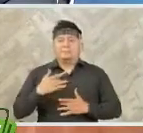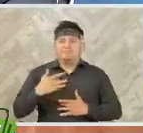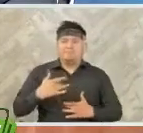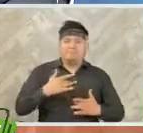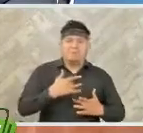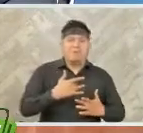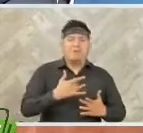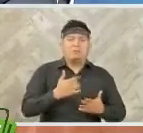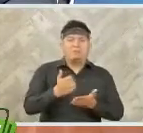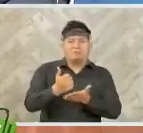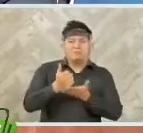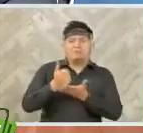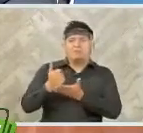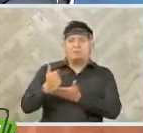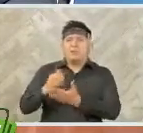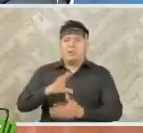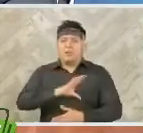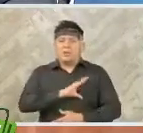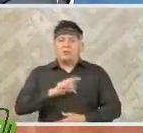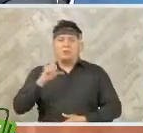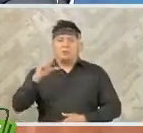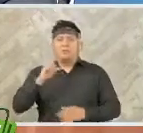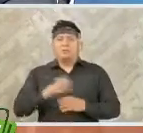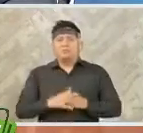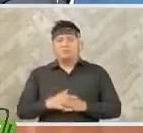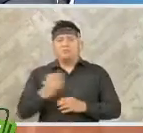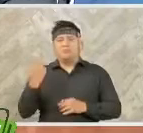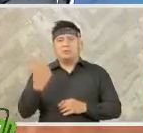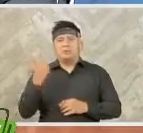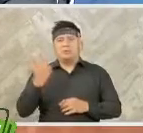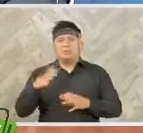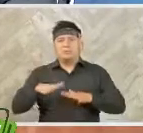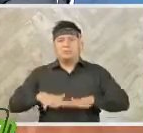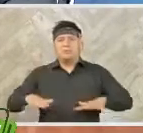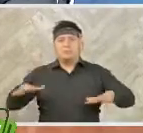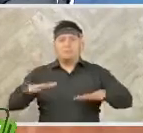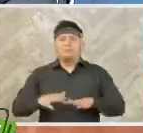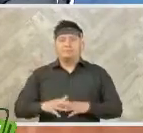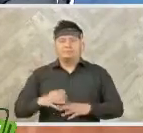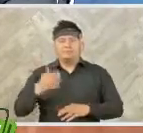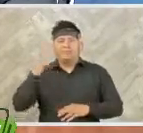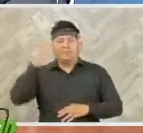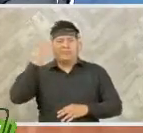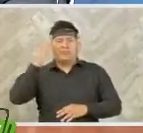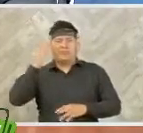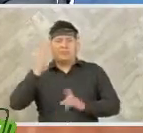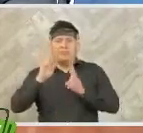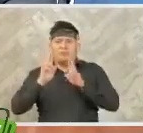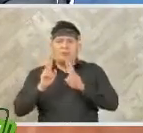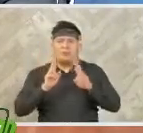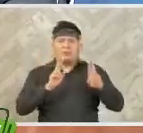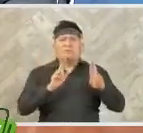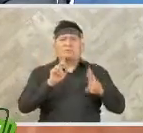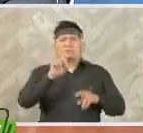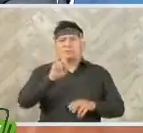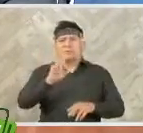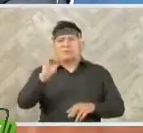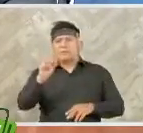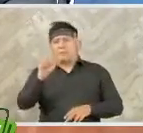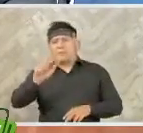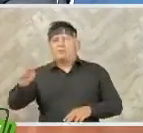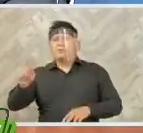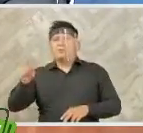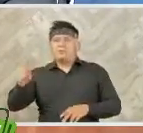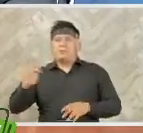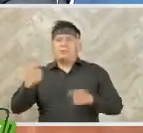cooperación internacional en la Alcaldía de Cúcuta para replicar este escenario. Tenemos ya identificado cerca de 60 personas,